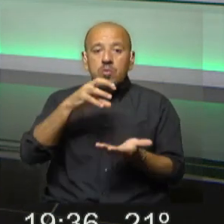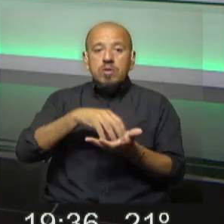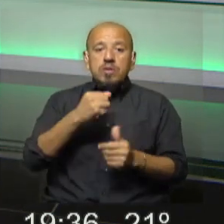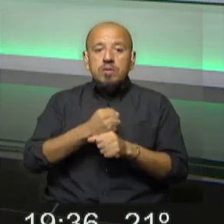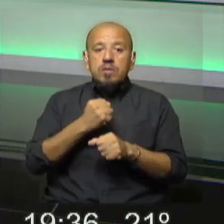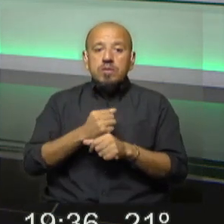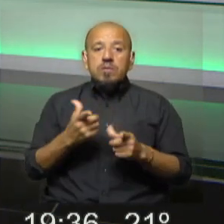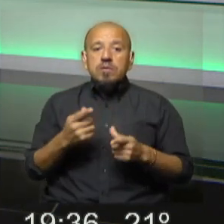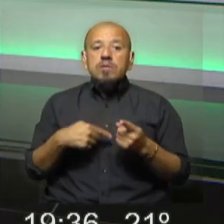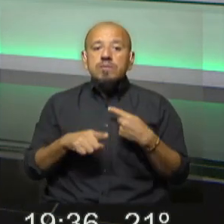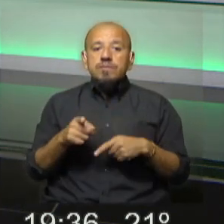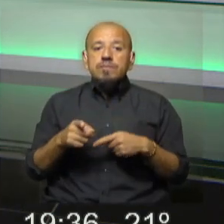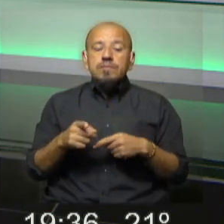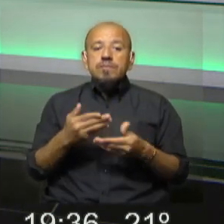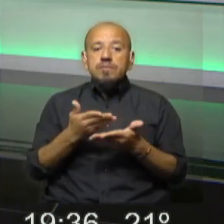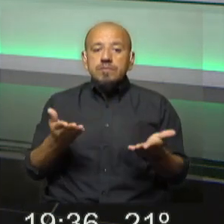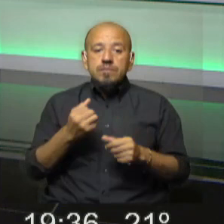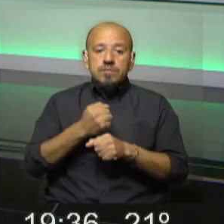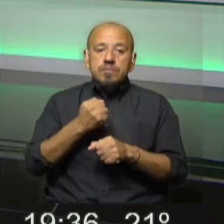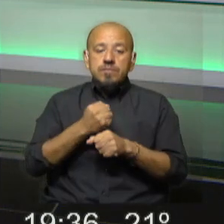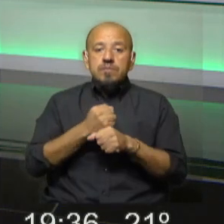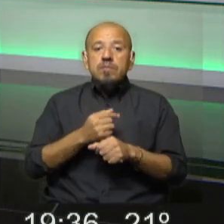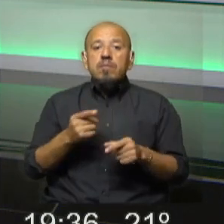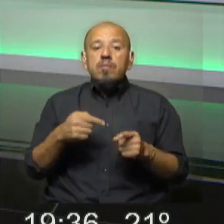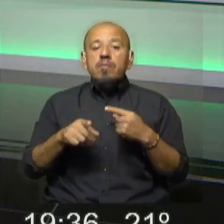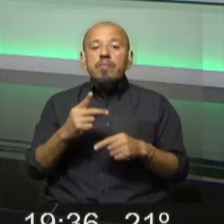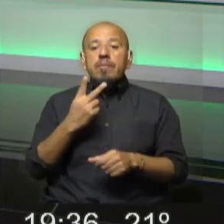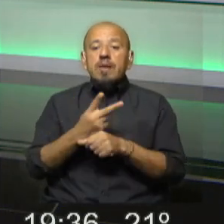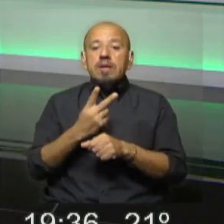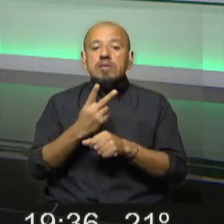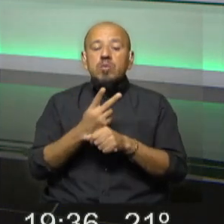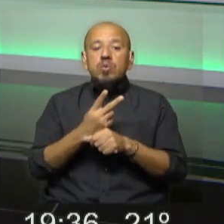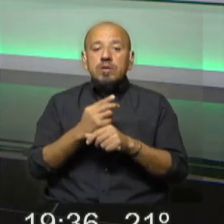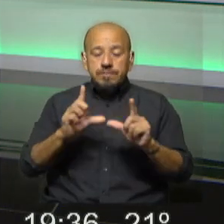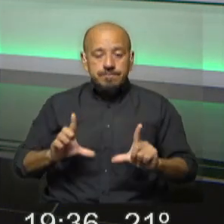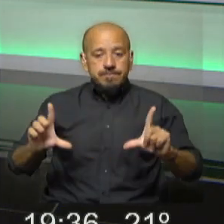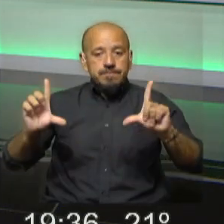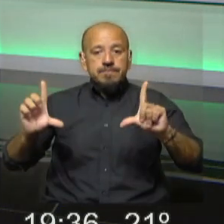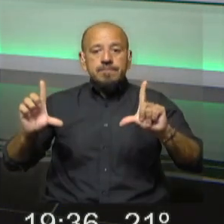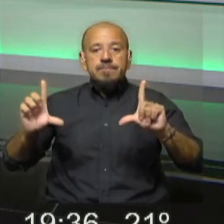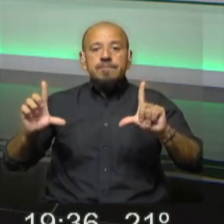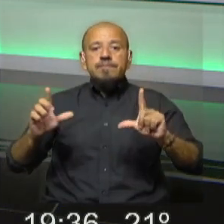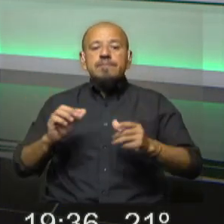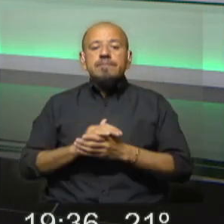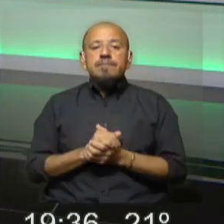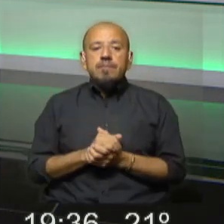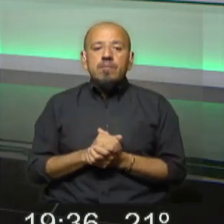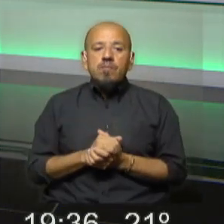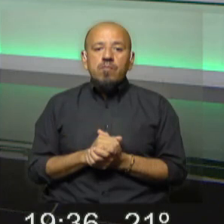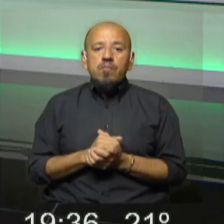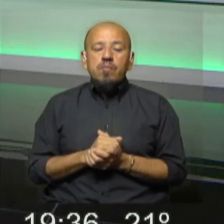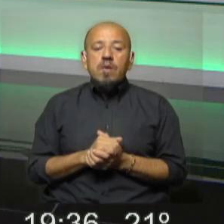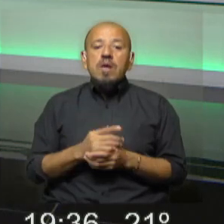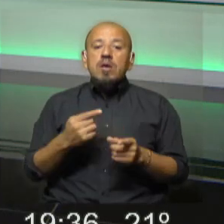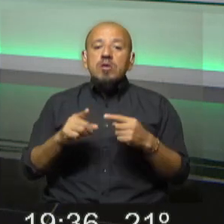que por un lado tenemos lo que es la demanda de trabajo, el empleo. Si vamos a la segunda placa, ya vamos a empezar hacer una distinción entre